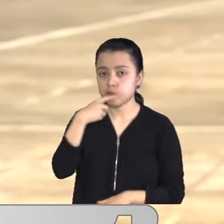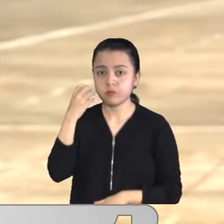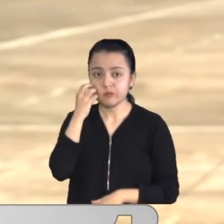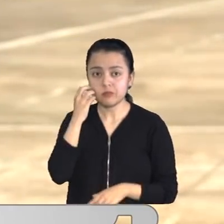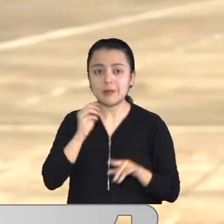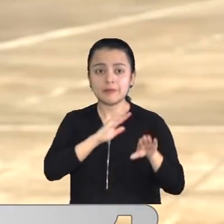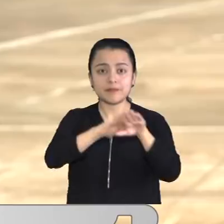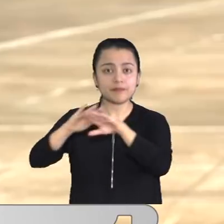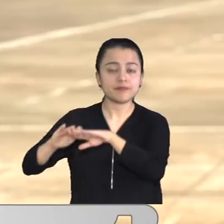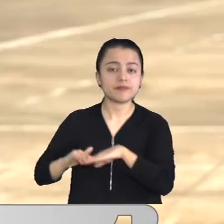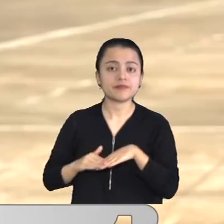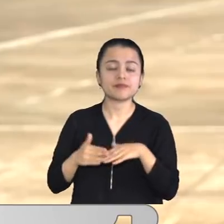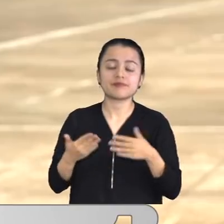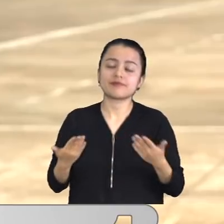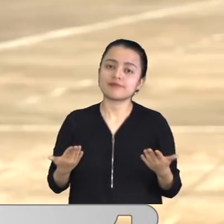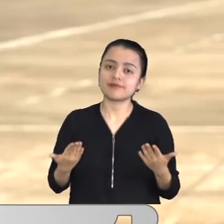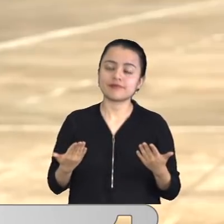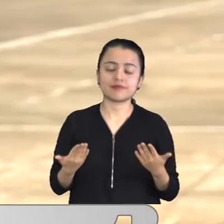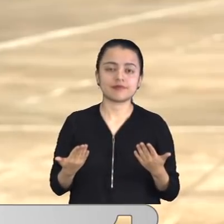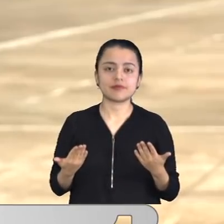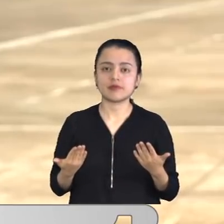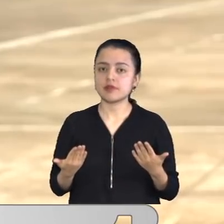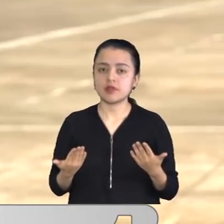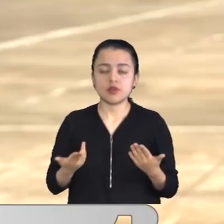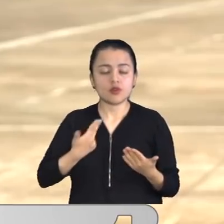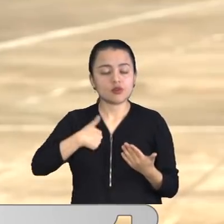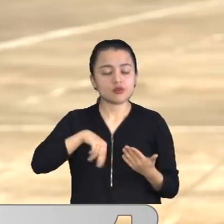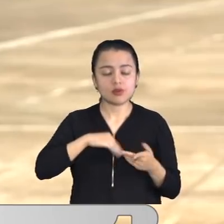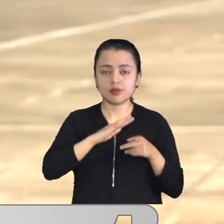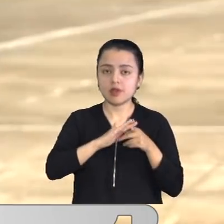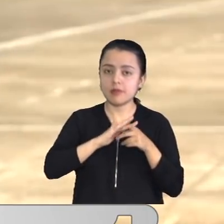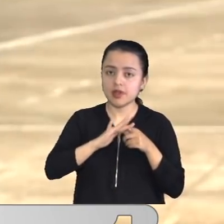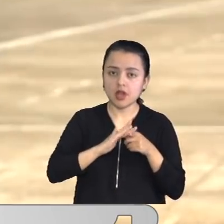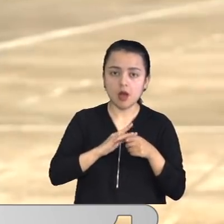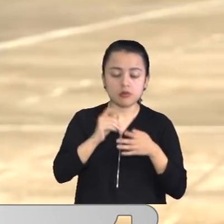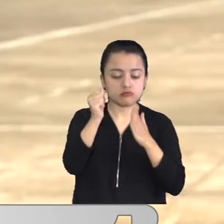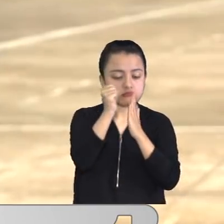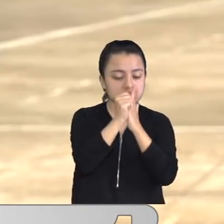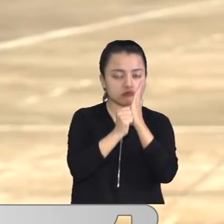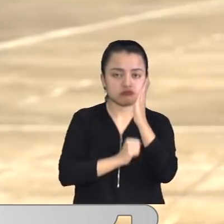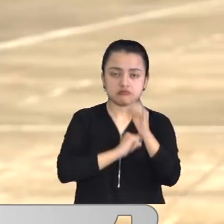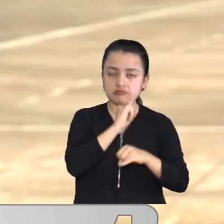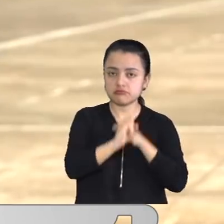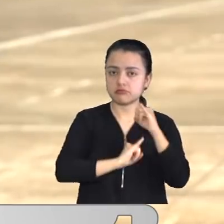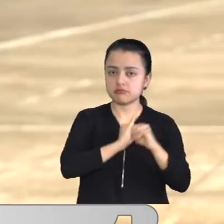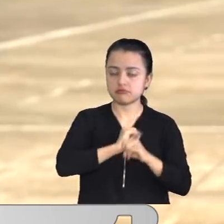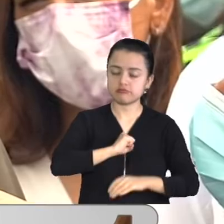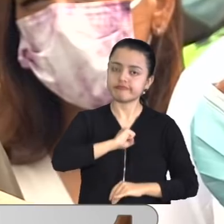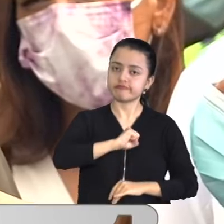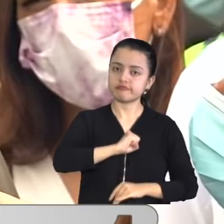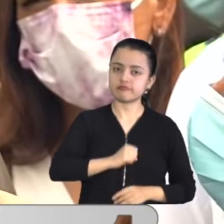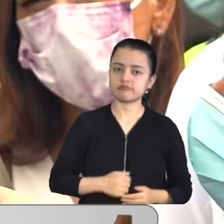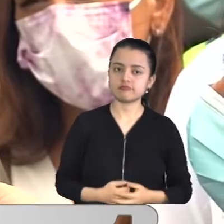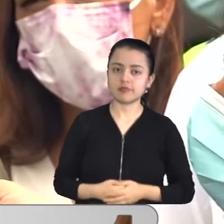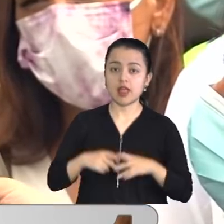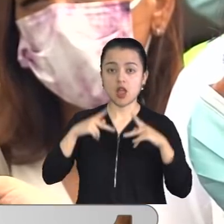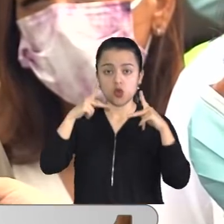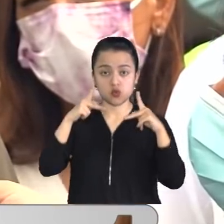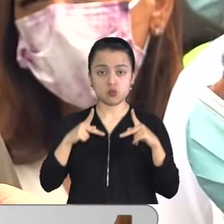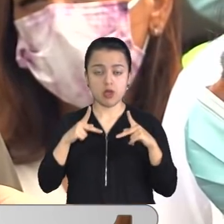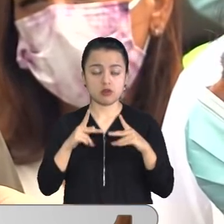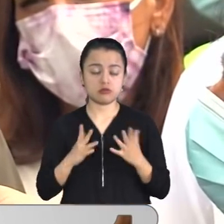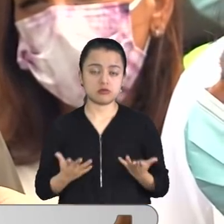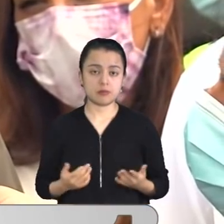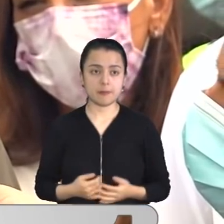que han dicho que ese operativo se realizó cumpliendo todas las normas del derecho internacional humanitario. En ese campamento